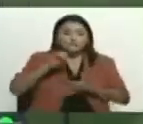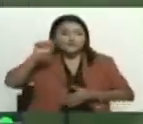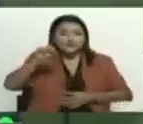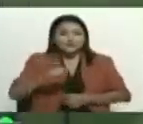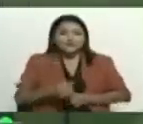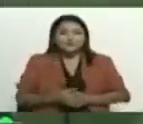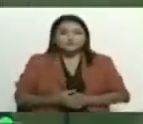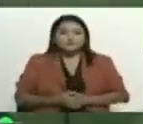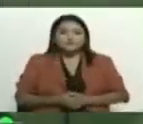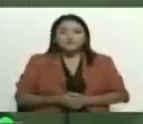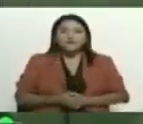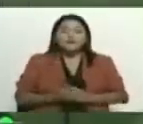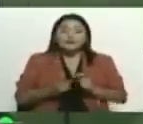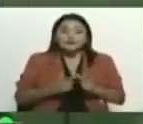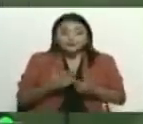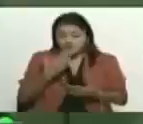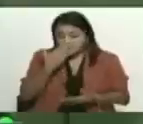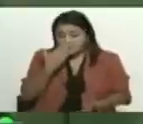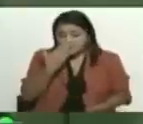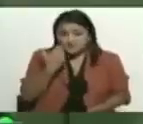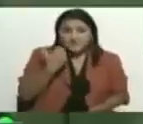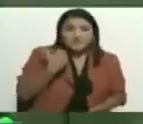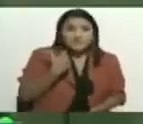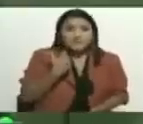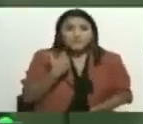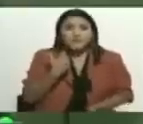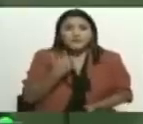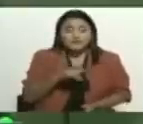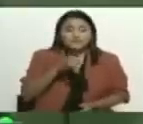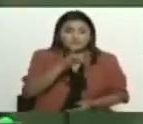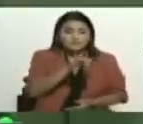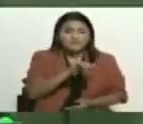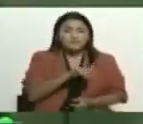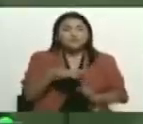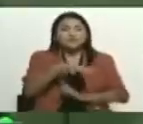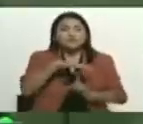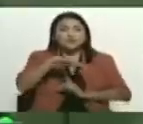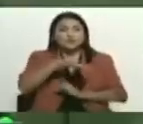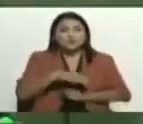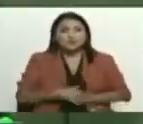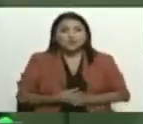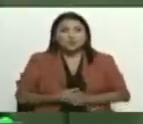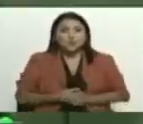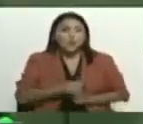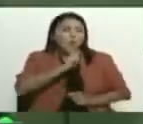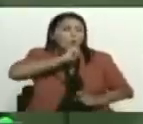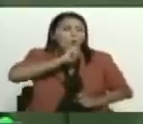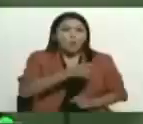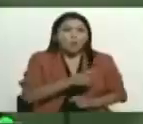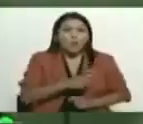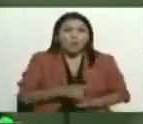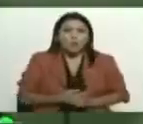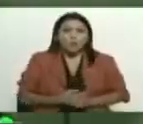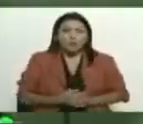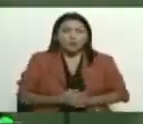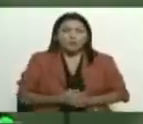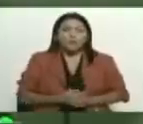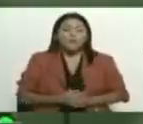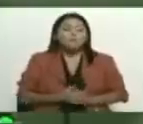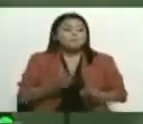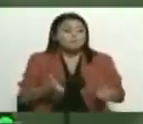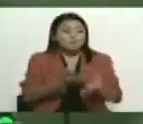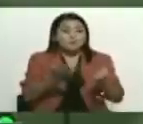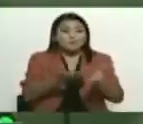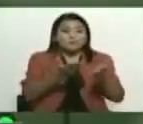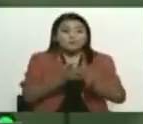transnacional. En tiempos más recientes, el extremismo político y la cultura de odio impulsada por intereses similares promovieron